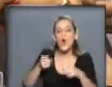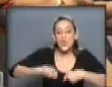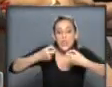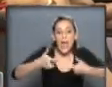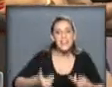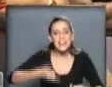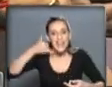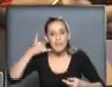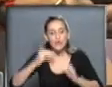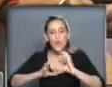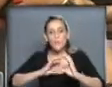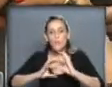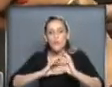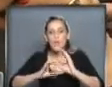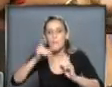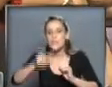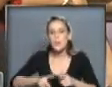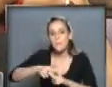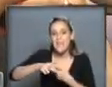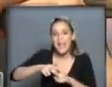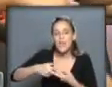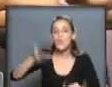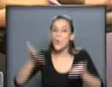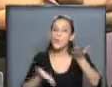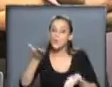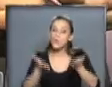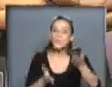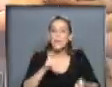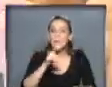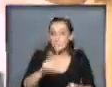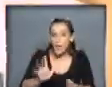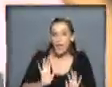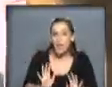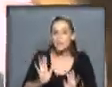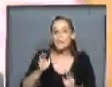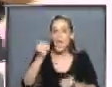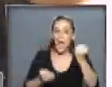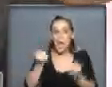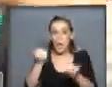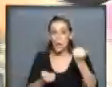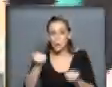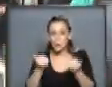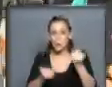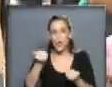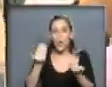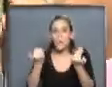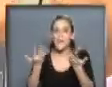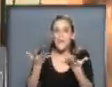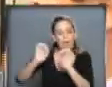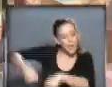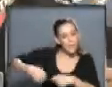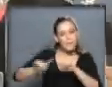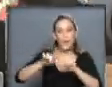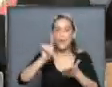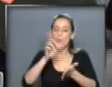se comunicara con un mecánico, y la justicia supone que con ese coche, un Mustang 70, él iba a eludir o obstaculizar la acción de la justicia.